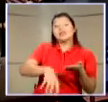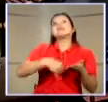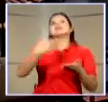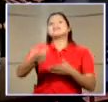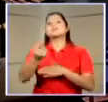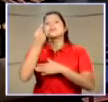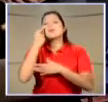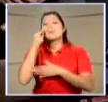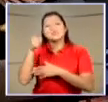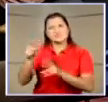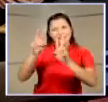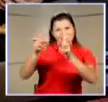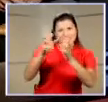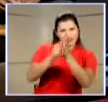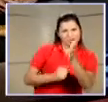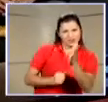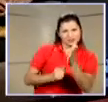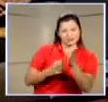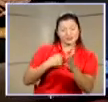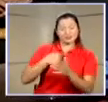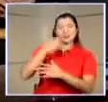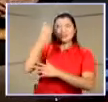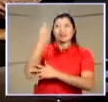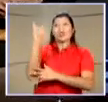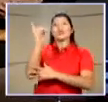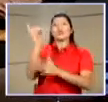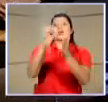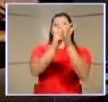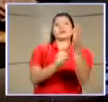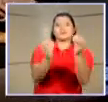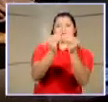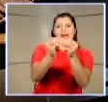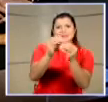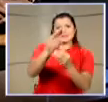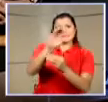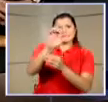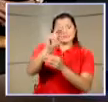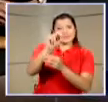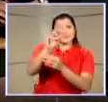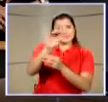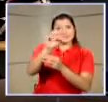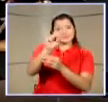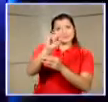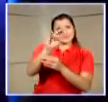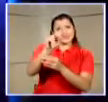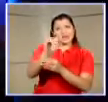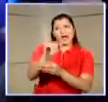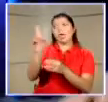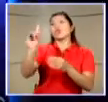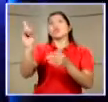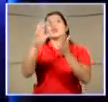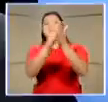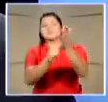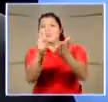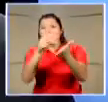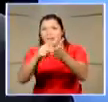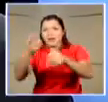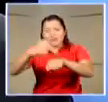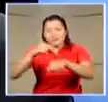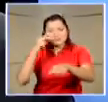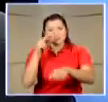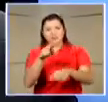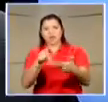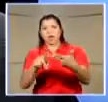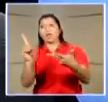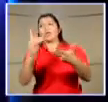donde yo no veo dónde más recortes en CENSINAE, no veo dónde más recortes en parques nacionales, no veo dónde más recortes en las